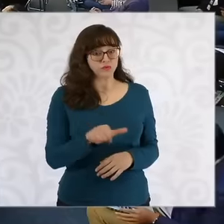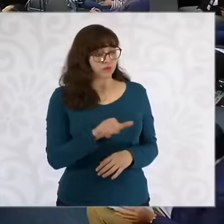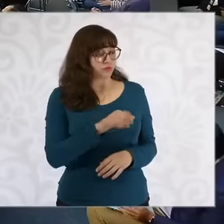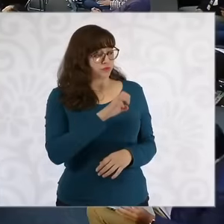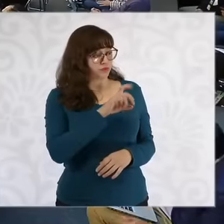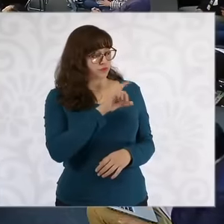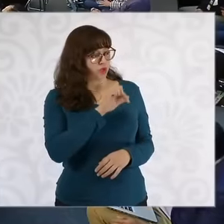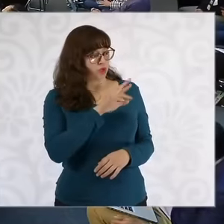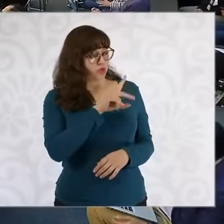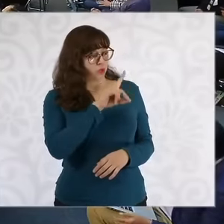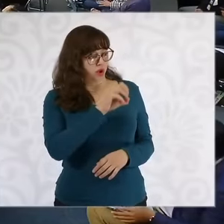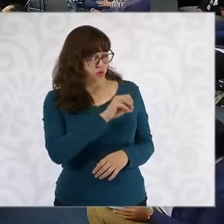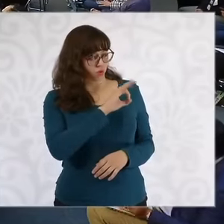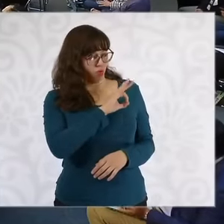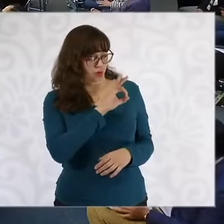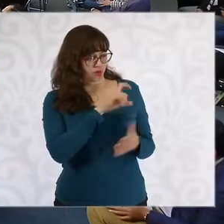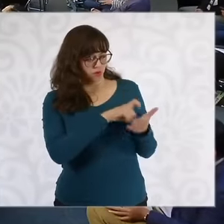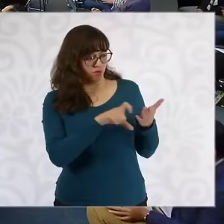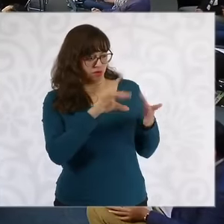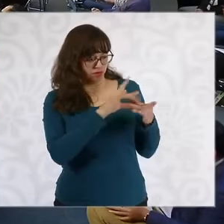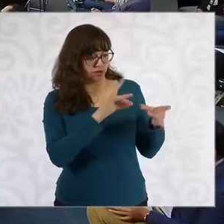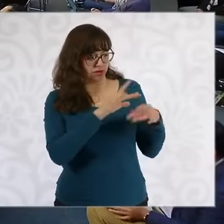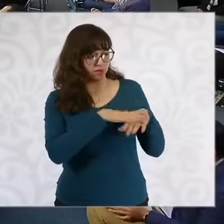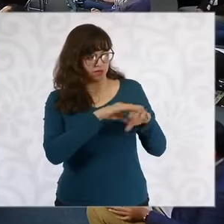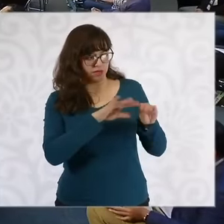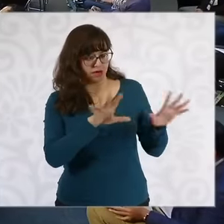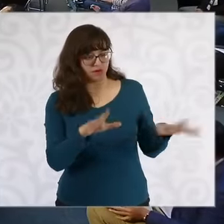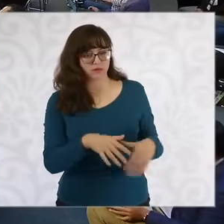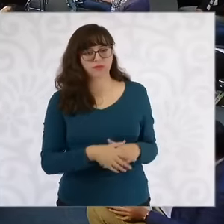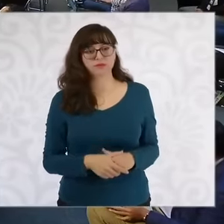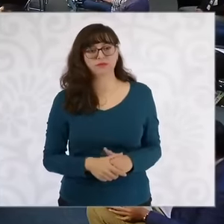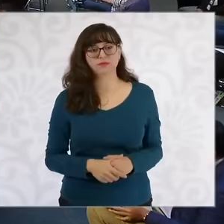que nos hable de la compra. Adelante.